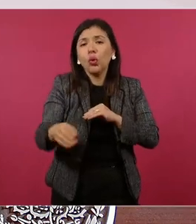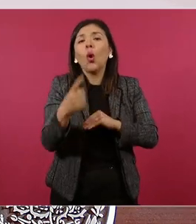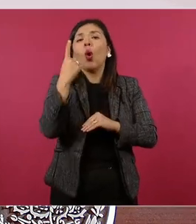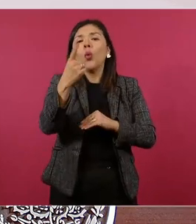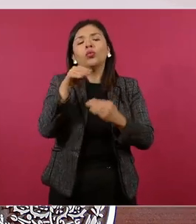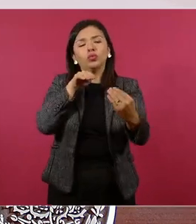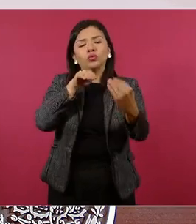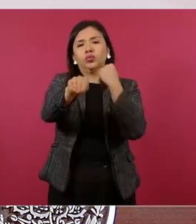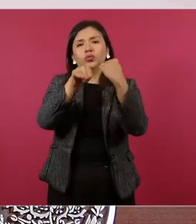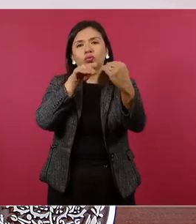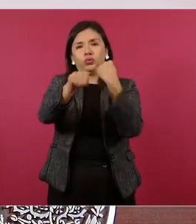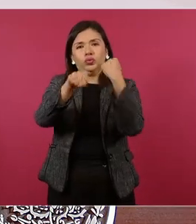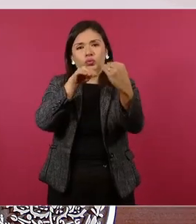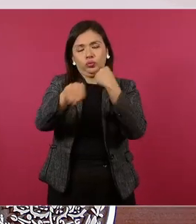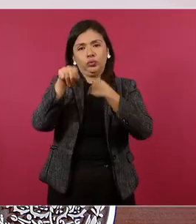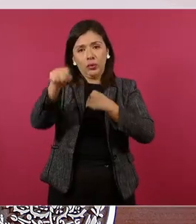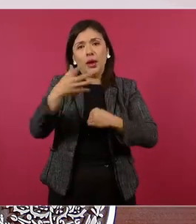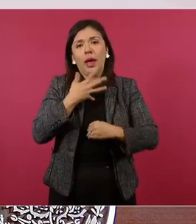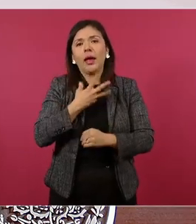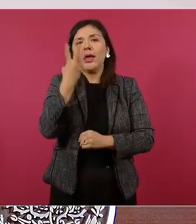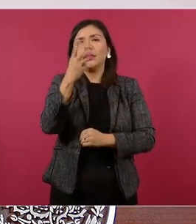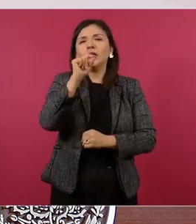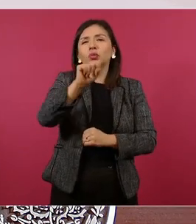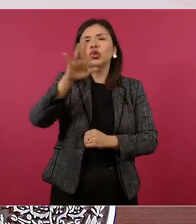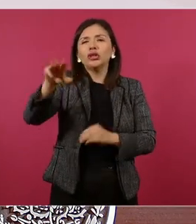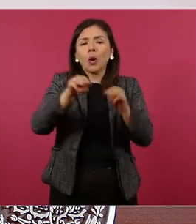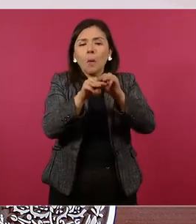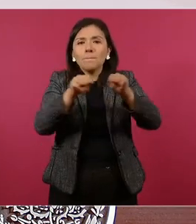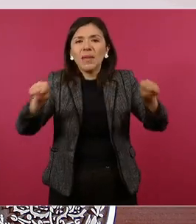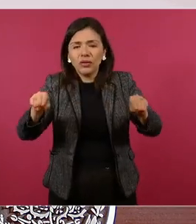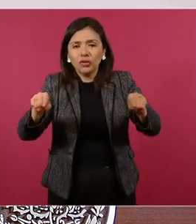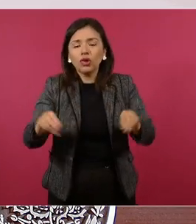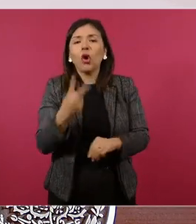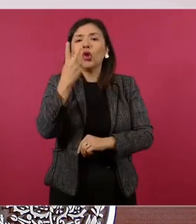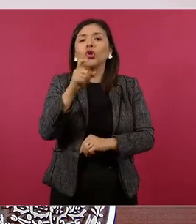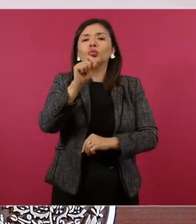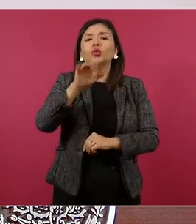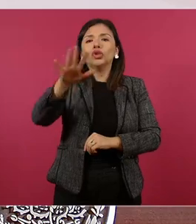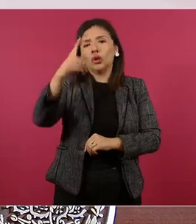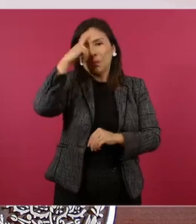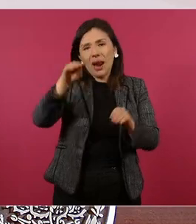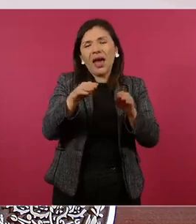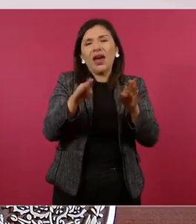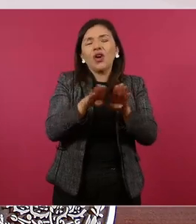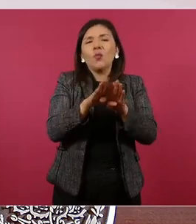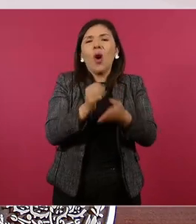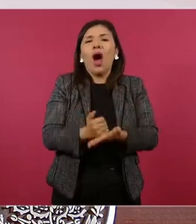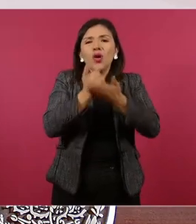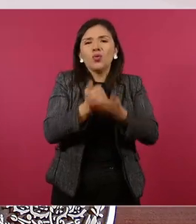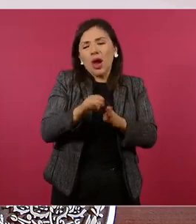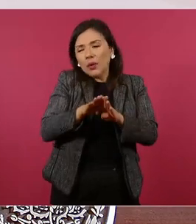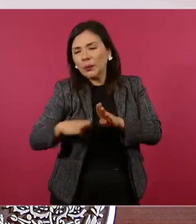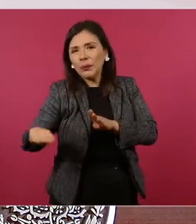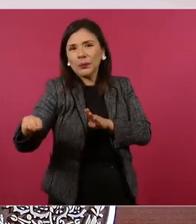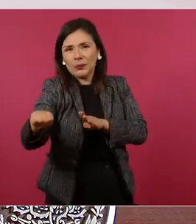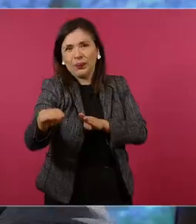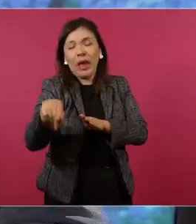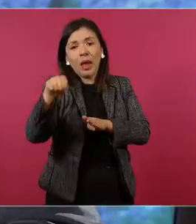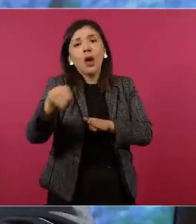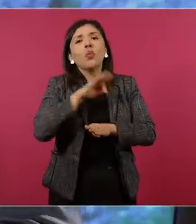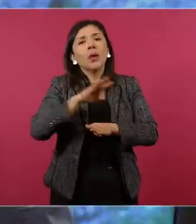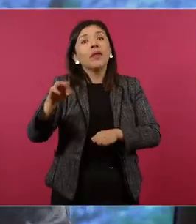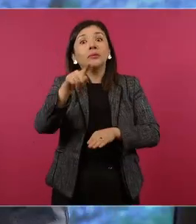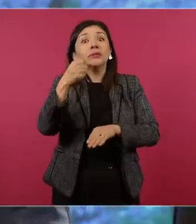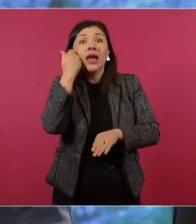sentido que tiene 3.5 m de ancho y 2.5 de acotamiento lo que permite desarrollar rebases